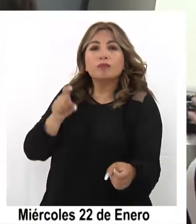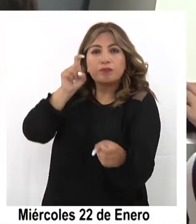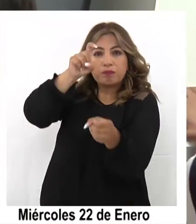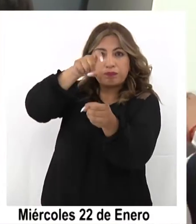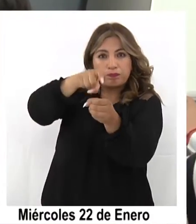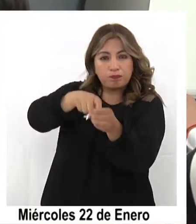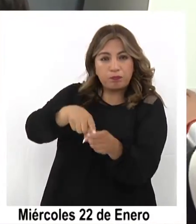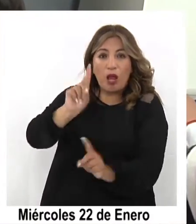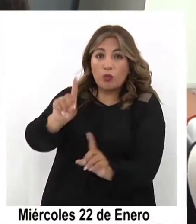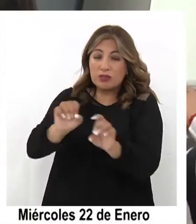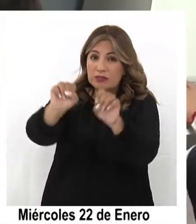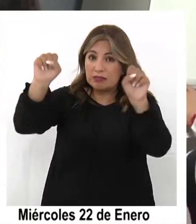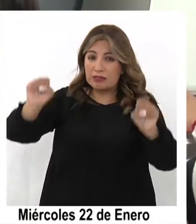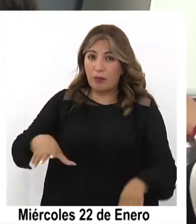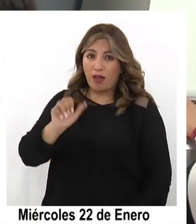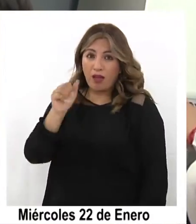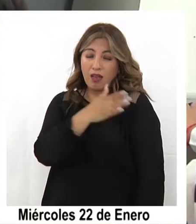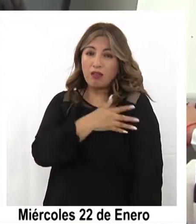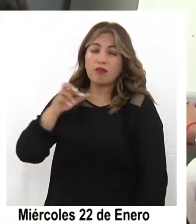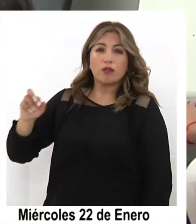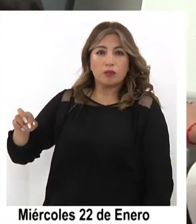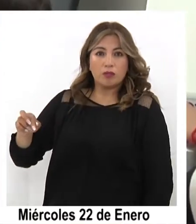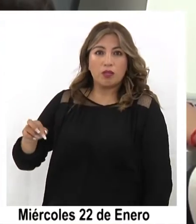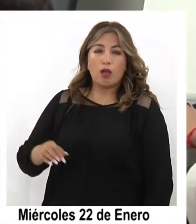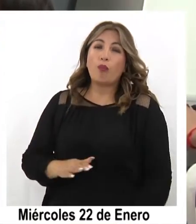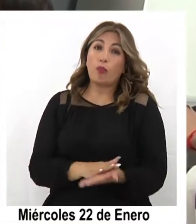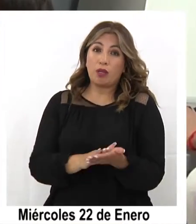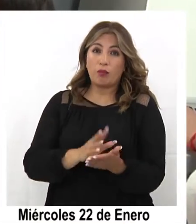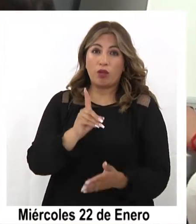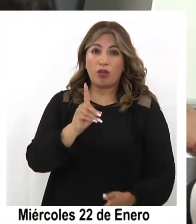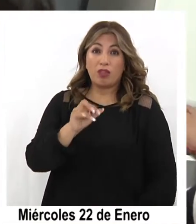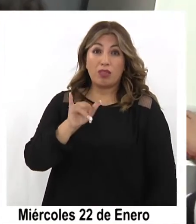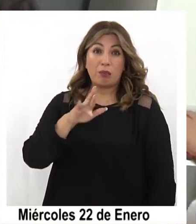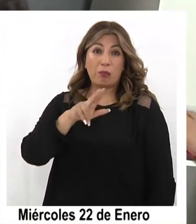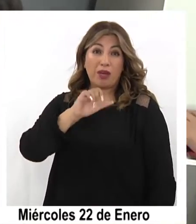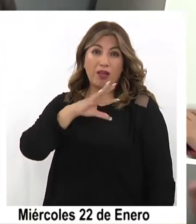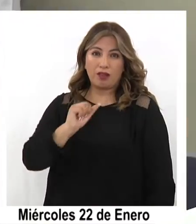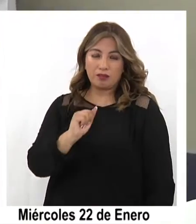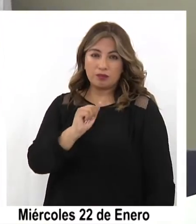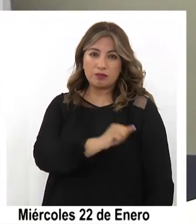como los afiliados a algún sistema de previsión como DIPRECA.